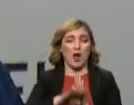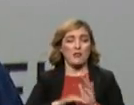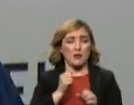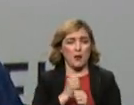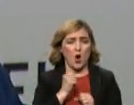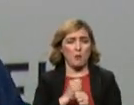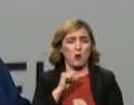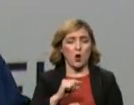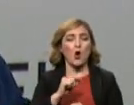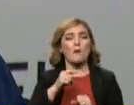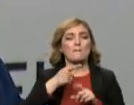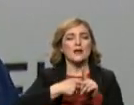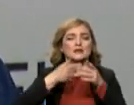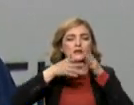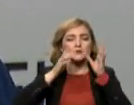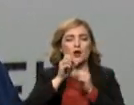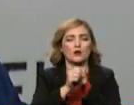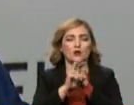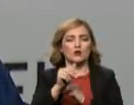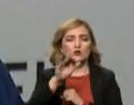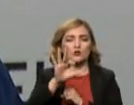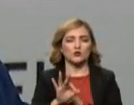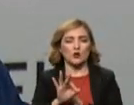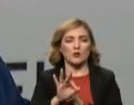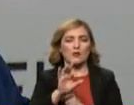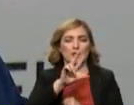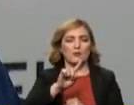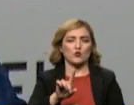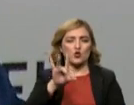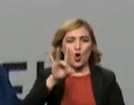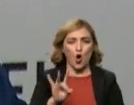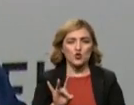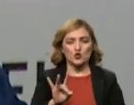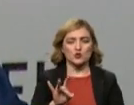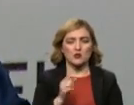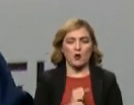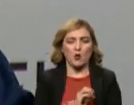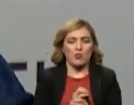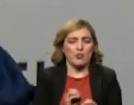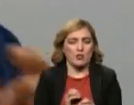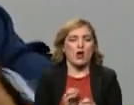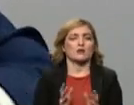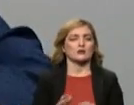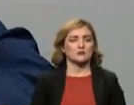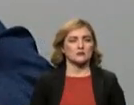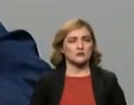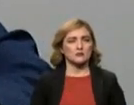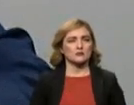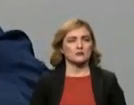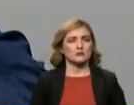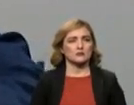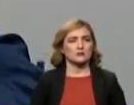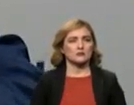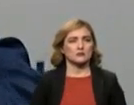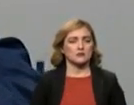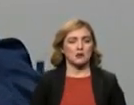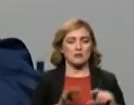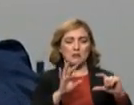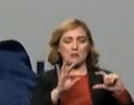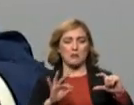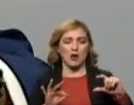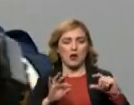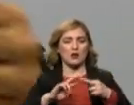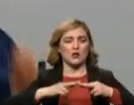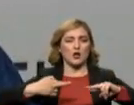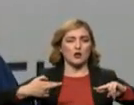del 2019 se ha instalado en 3.8 este factor de desempleo, siendo el valor más bajo de